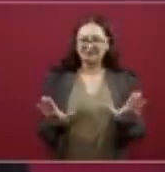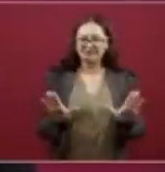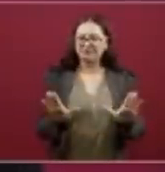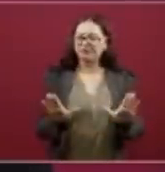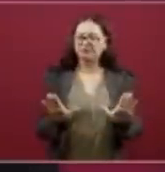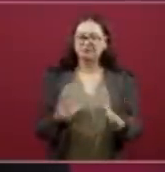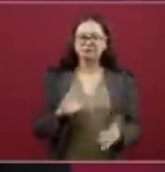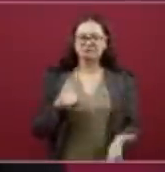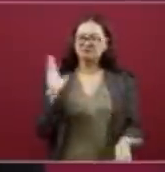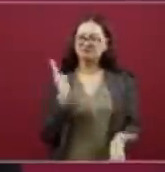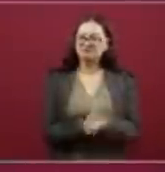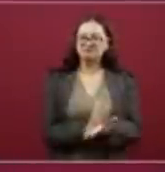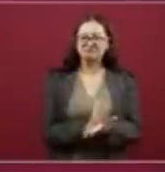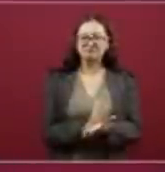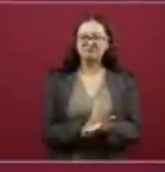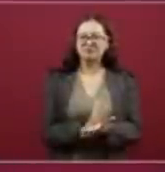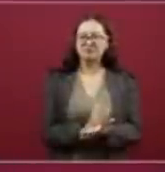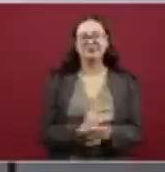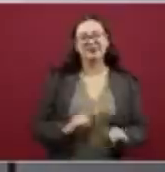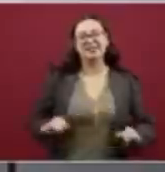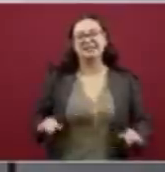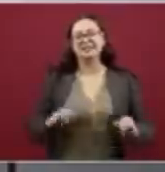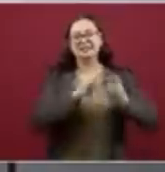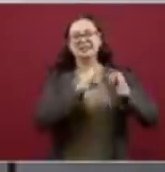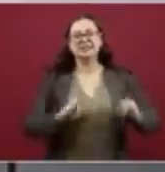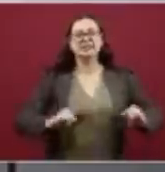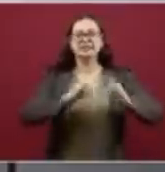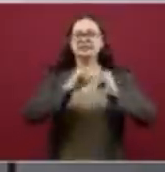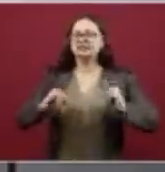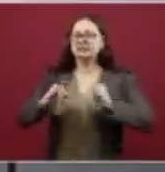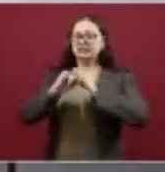todas las dependencias